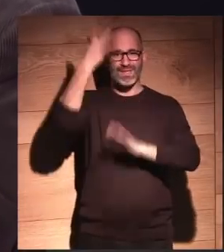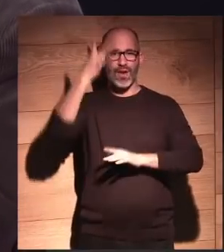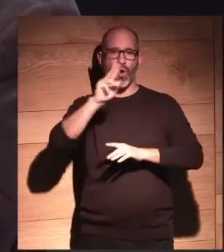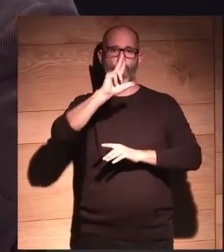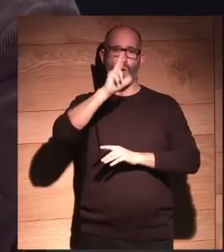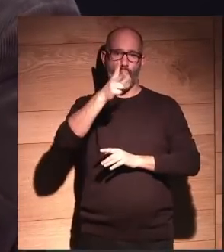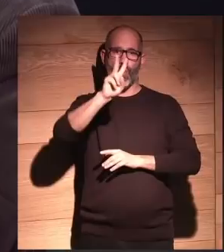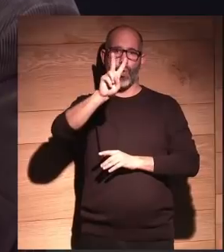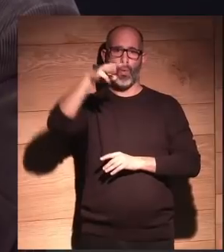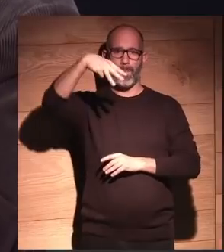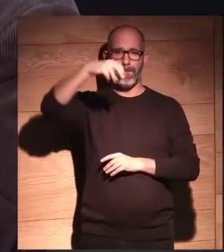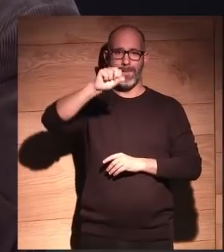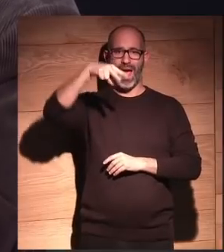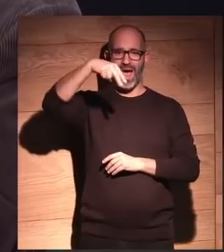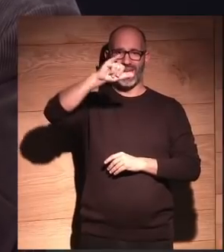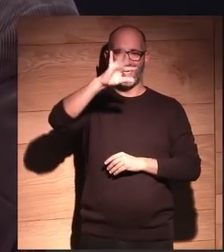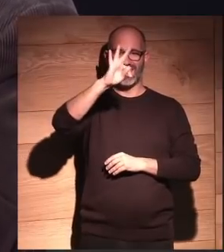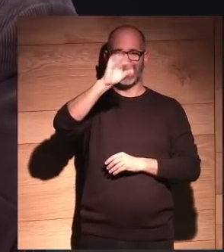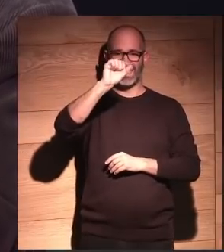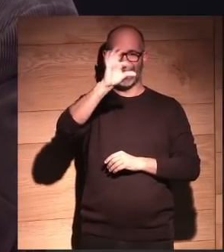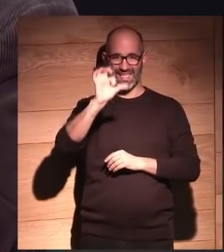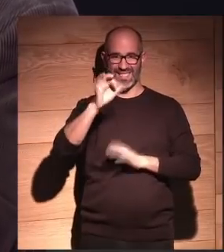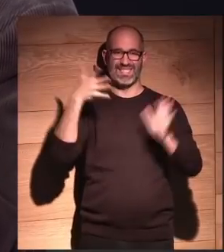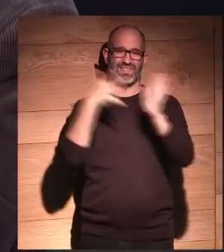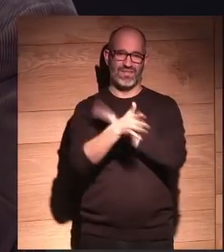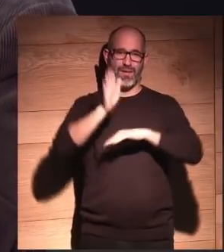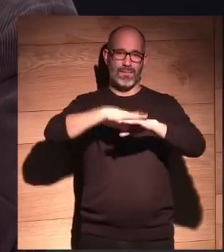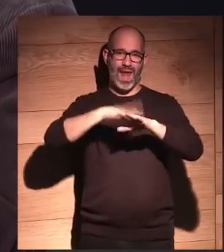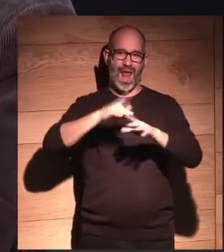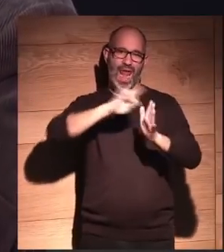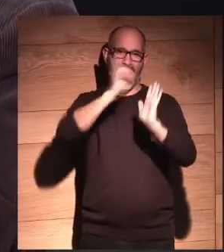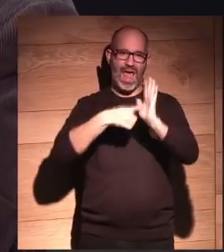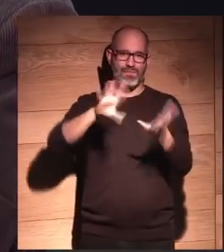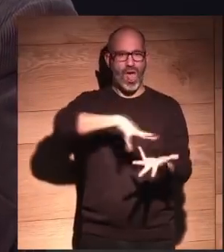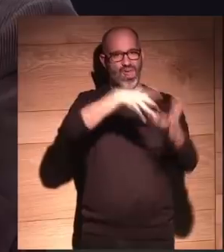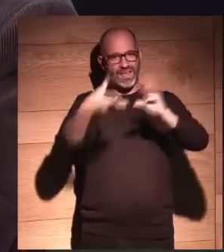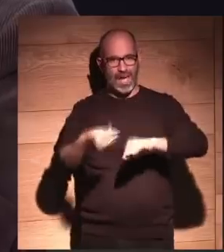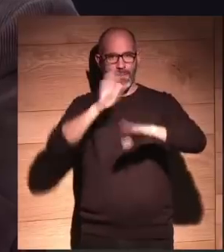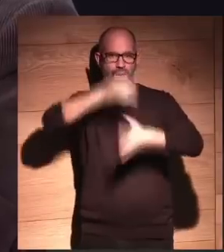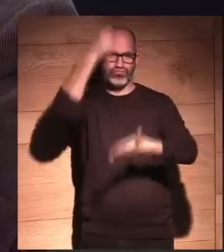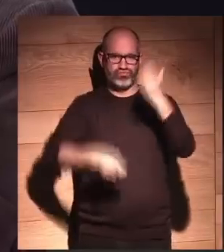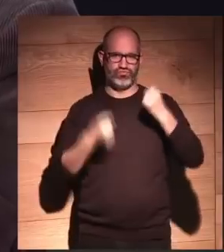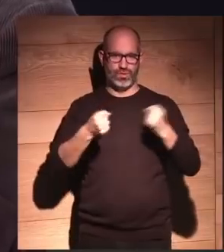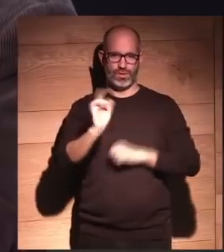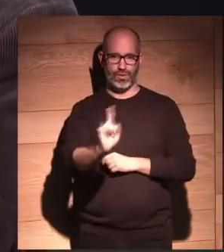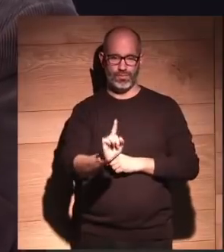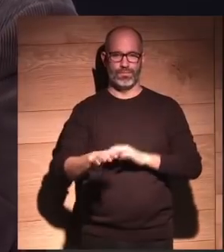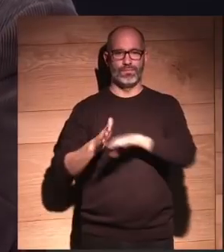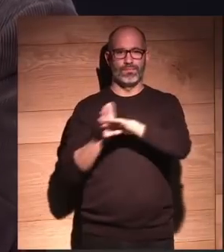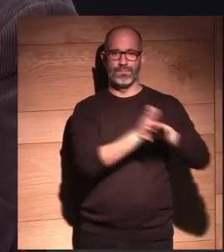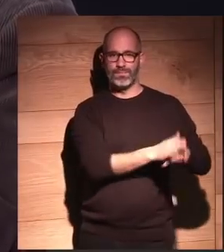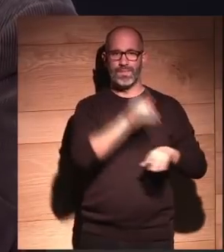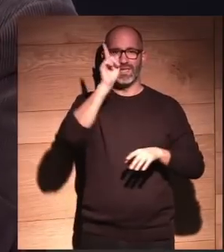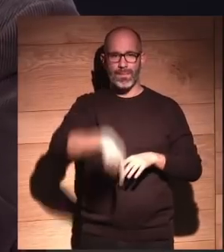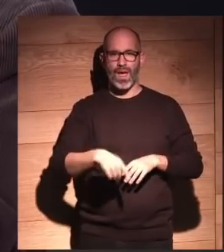de humanitas, que era lo que tenía que acomodar la ley para que no fuera cruel. Y por último, la distinción que hay entre poder